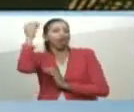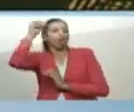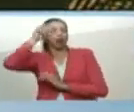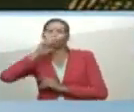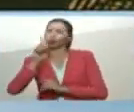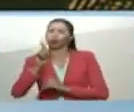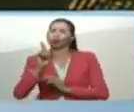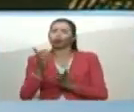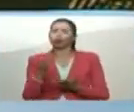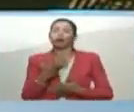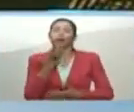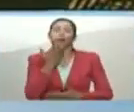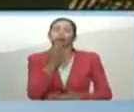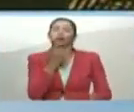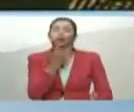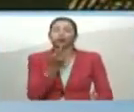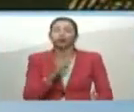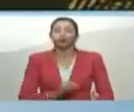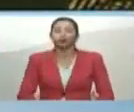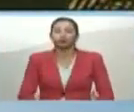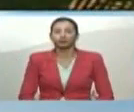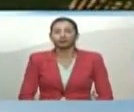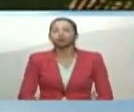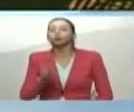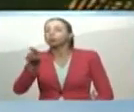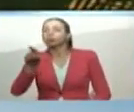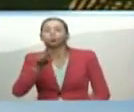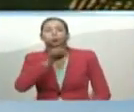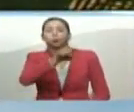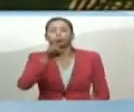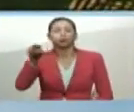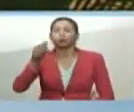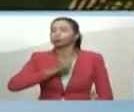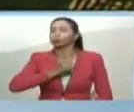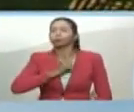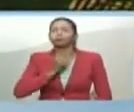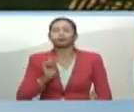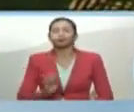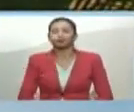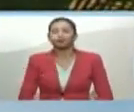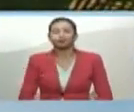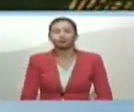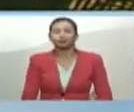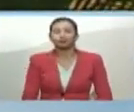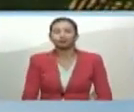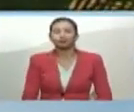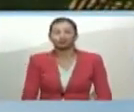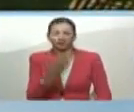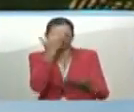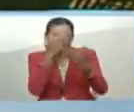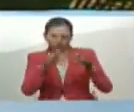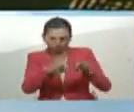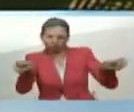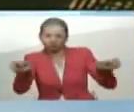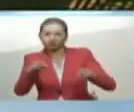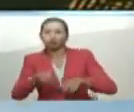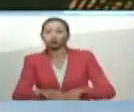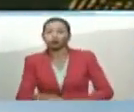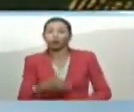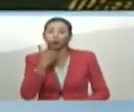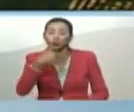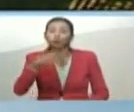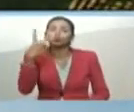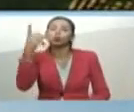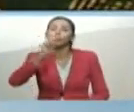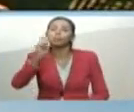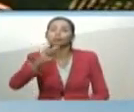les digo a ustedes, mira, Juan, Jorge, etcétera, Aristóbulo, en 2 meses tenemos que lanzar un cohete a